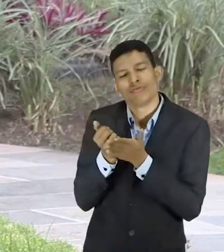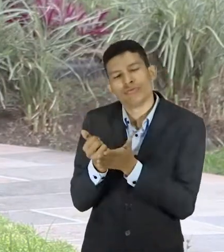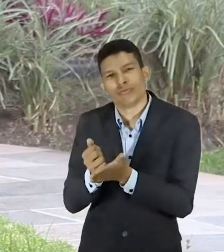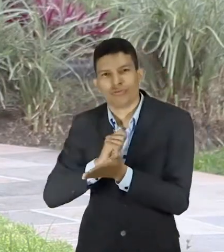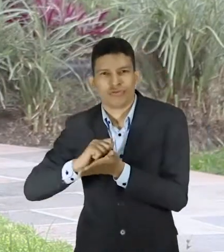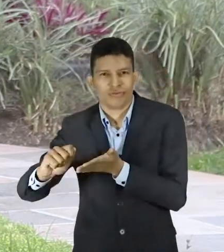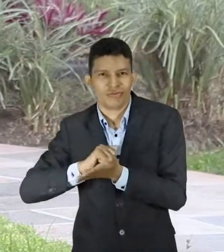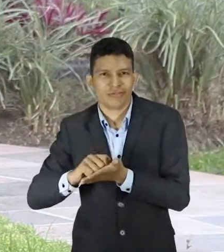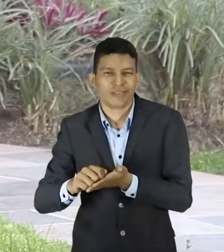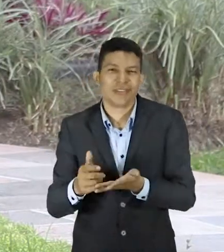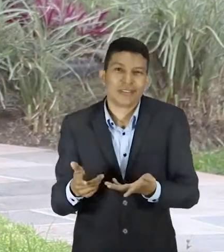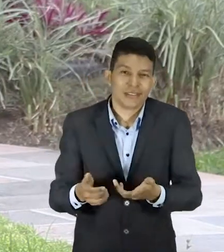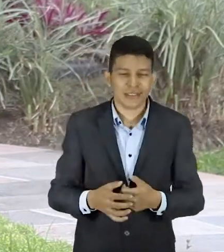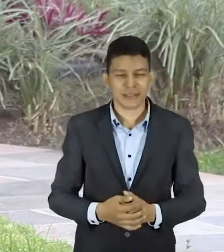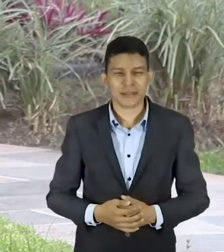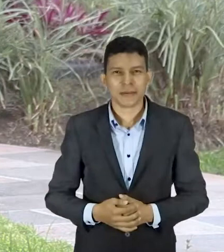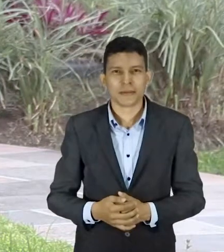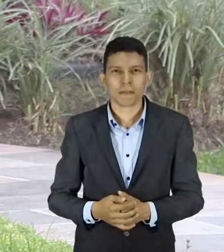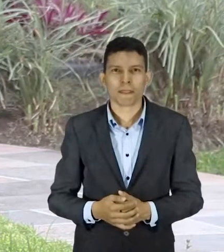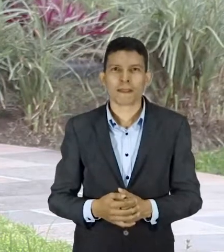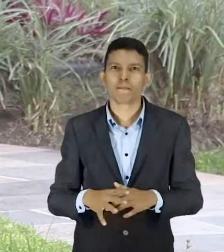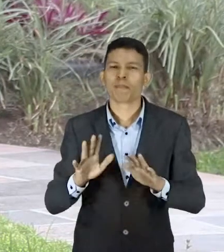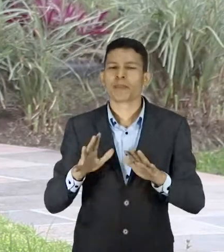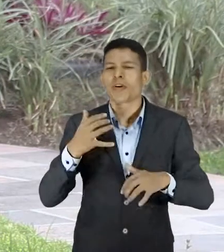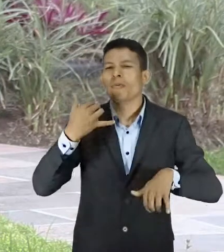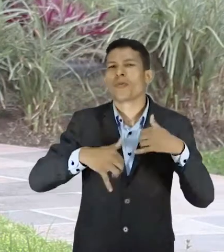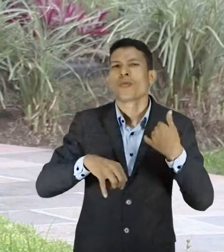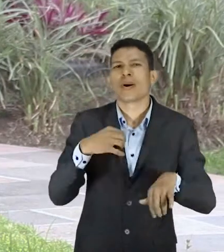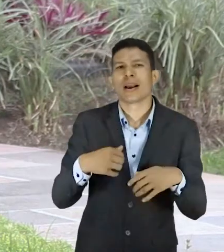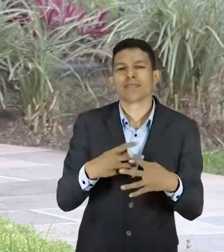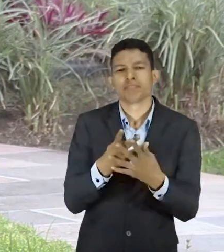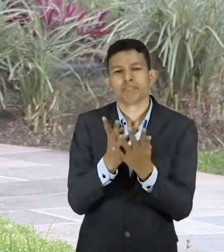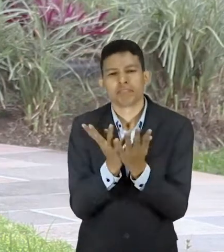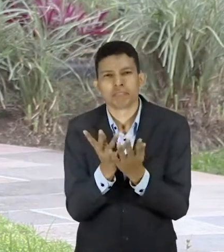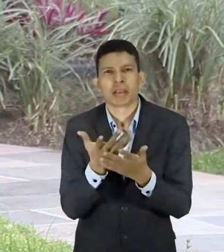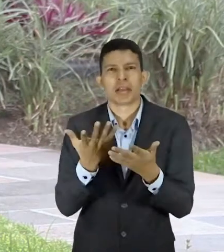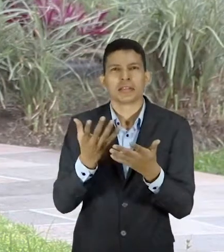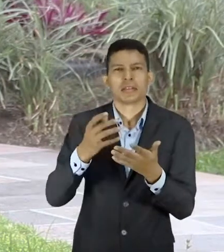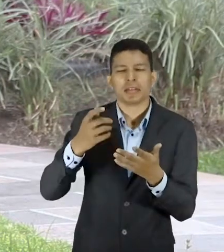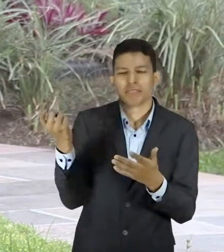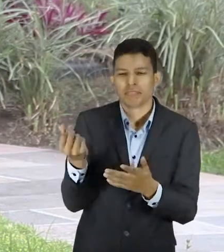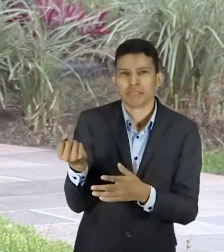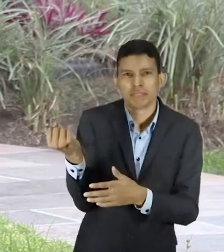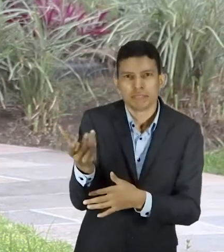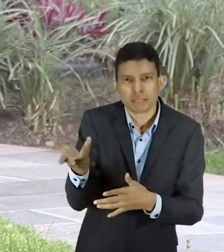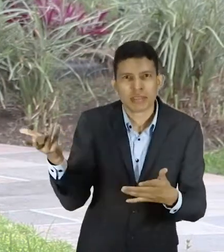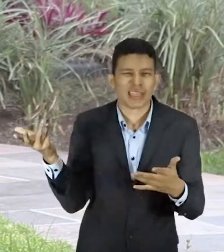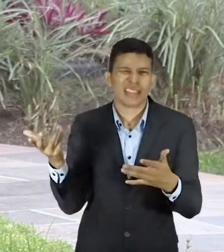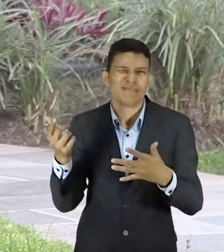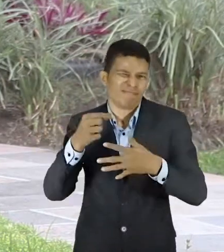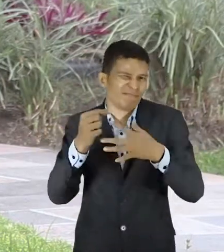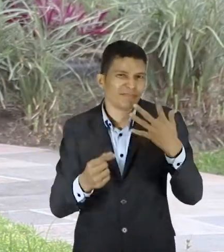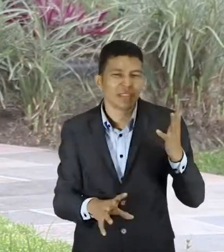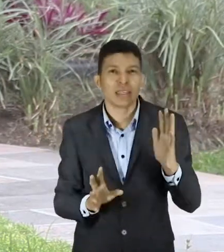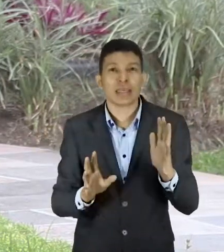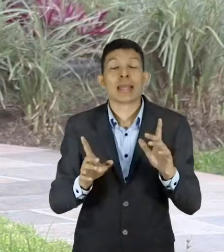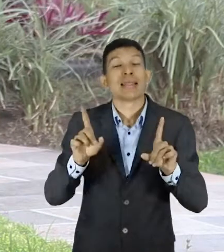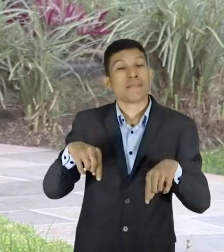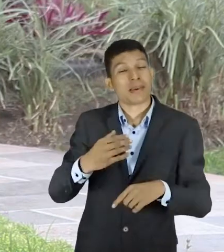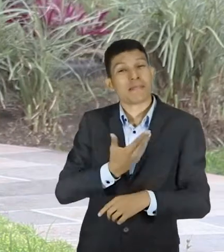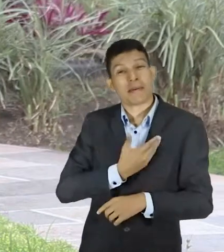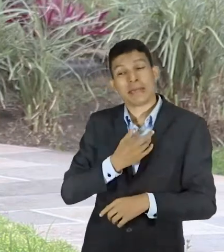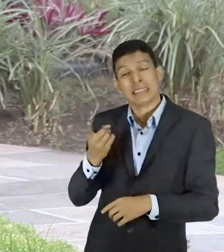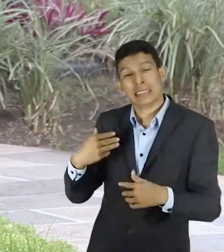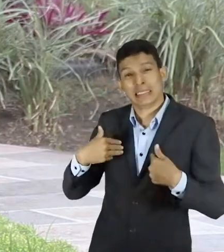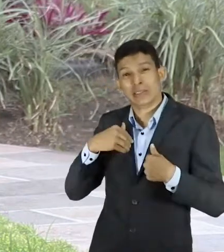tareas, ayudarles a hacer sus tareas, jugábamos juegos de mesa. Igualmente mi mamá, que también